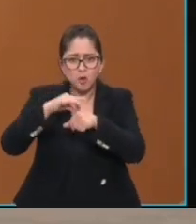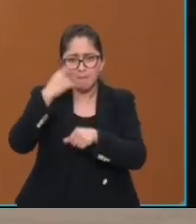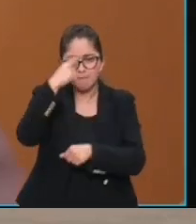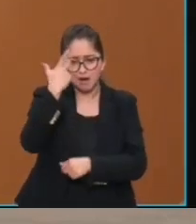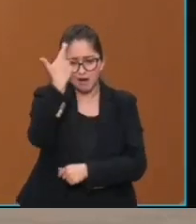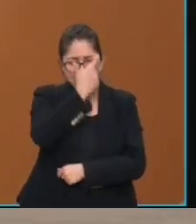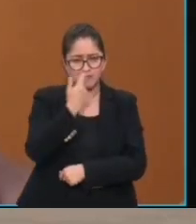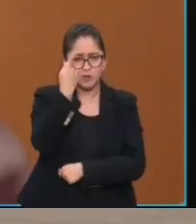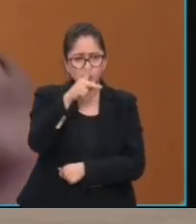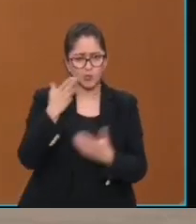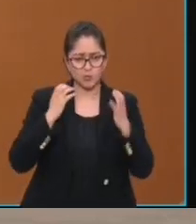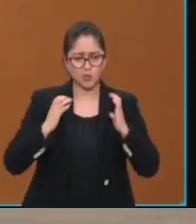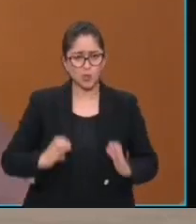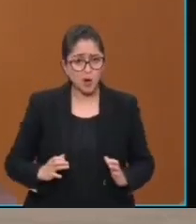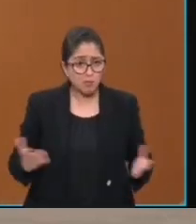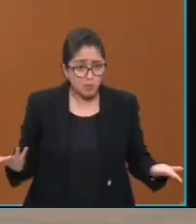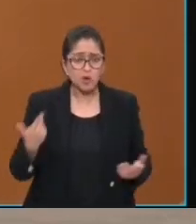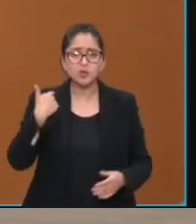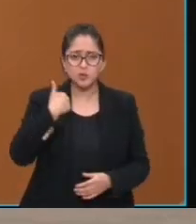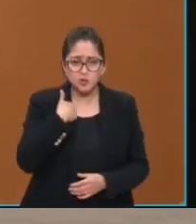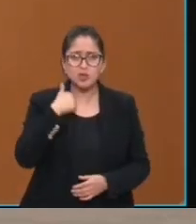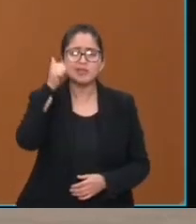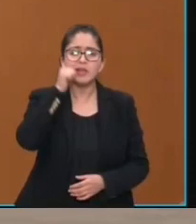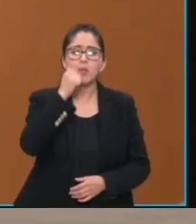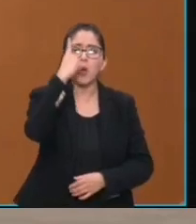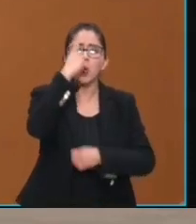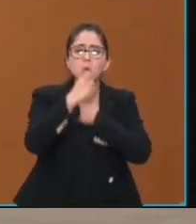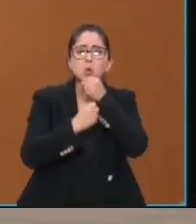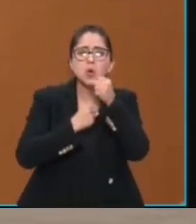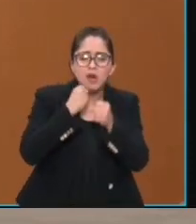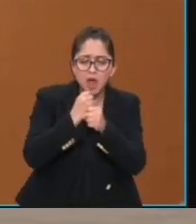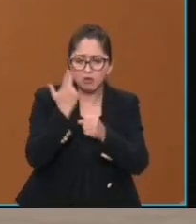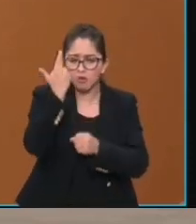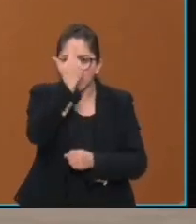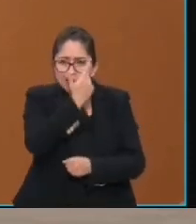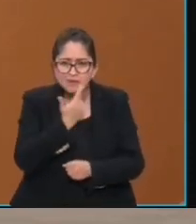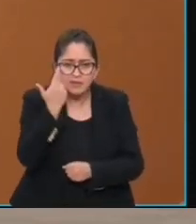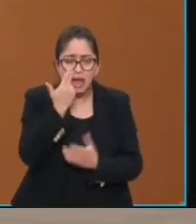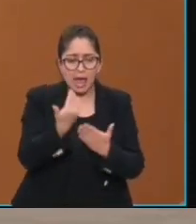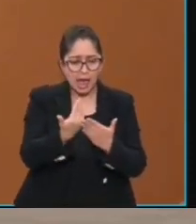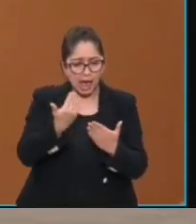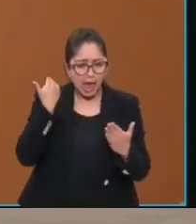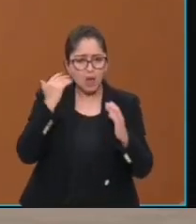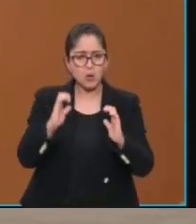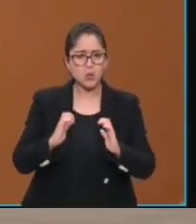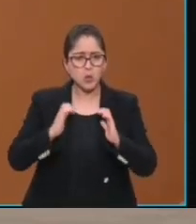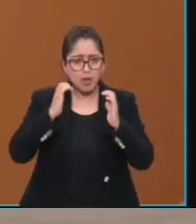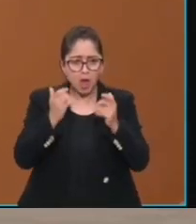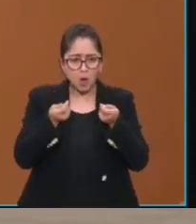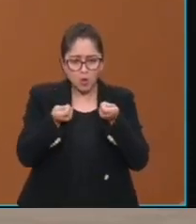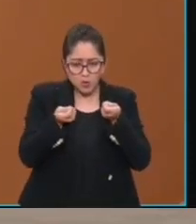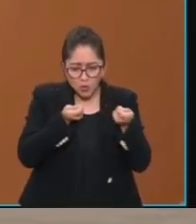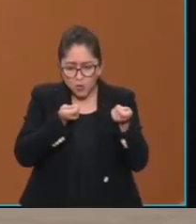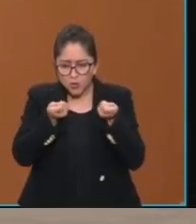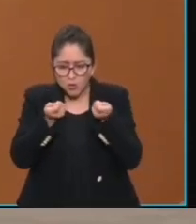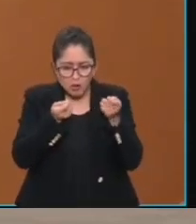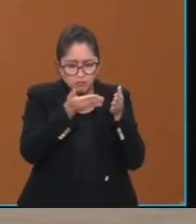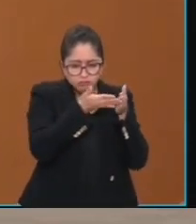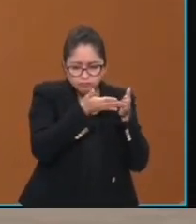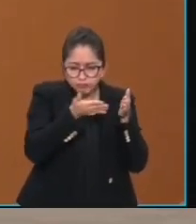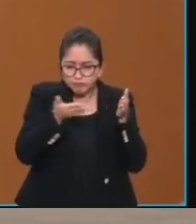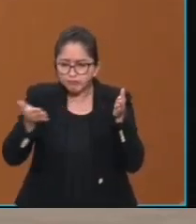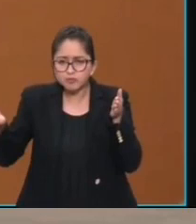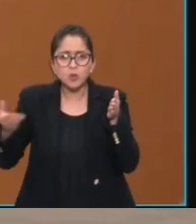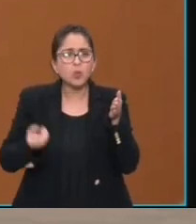proponemos una consulta anual preventiva para poder ir monitoreando de manera sistemática a